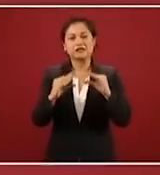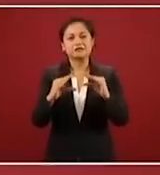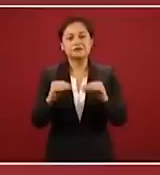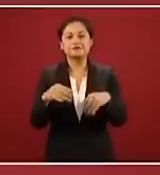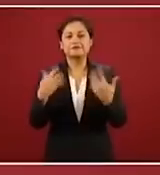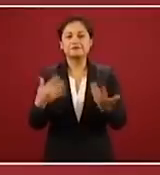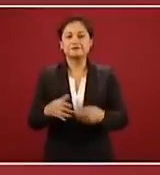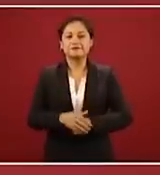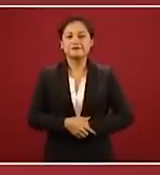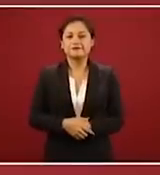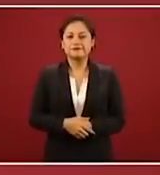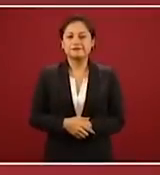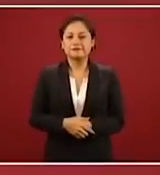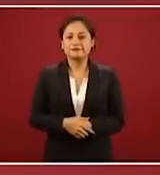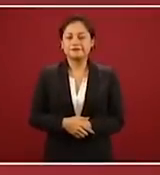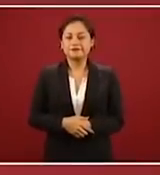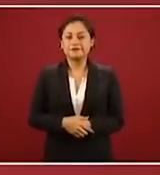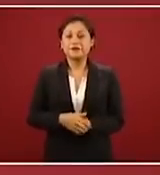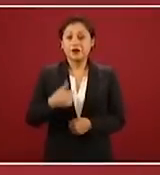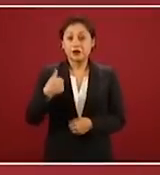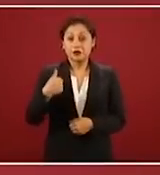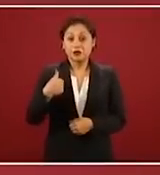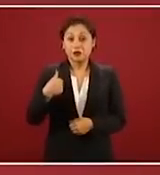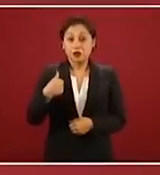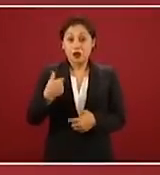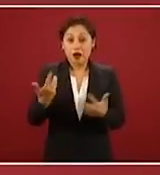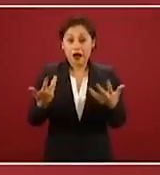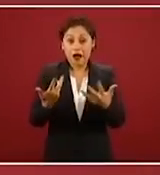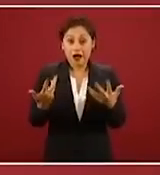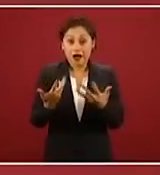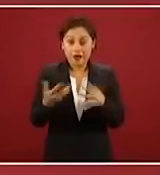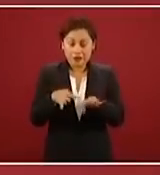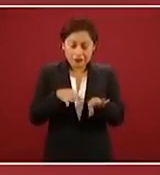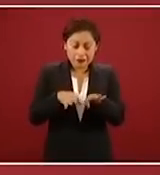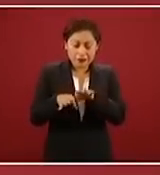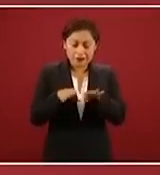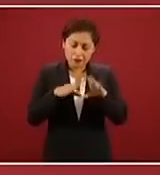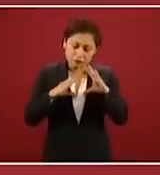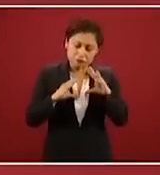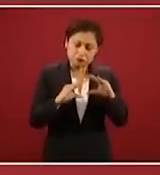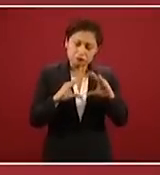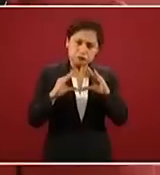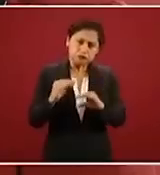Acción que realicé por muchos años